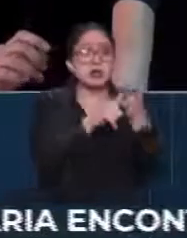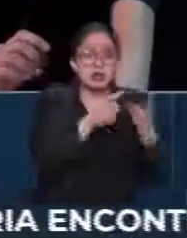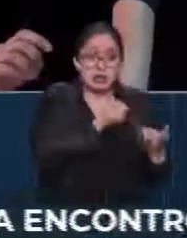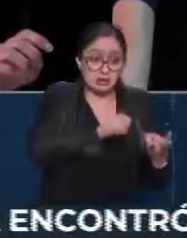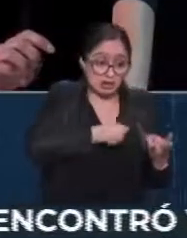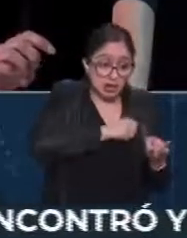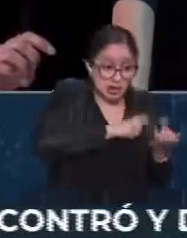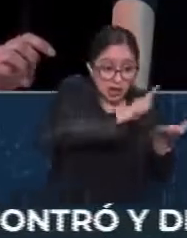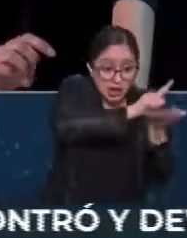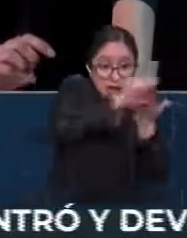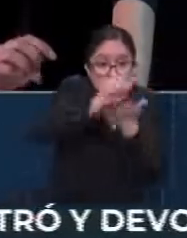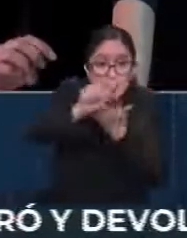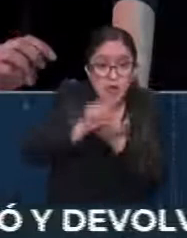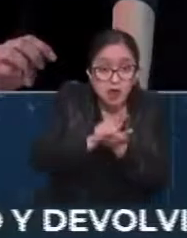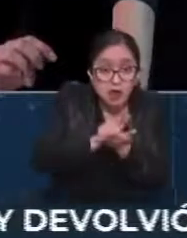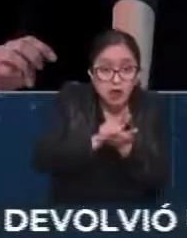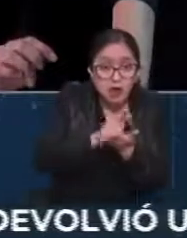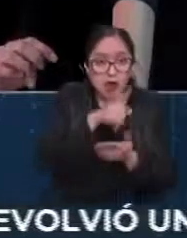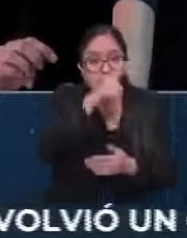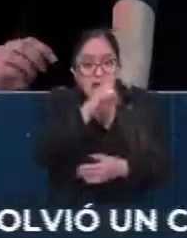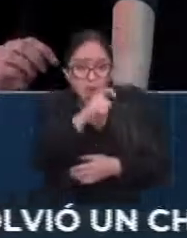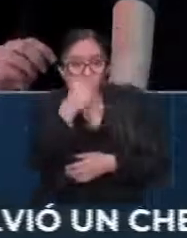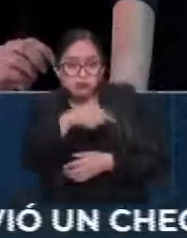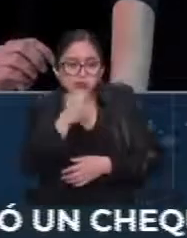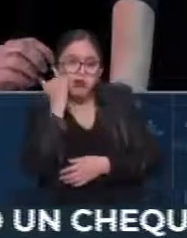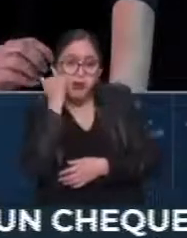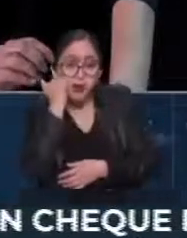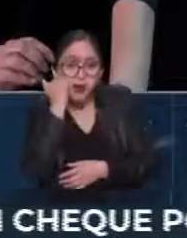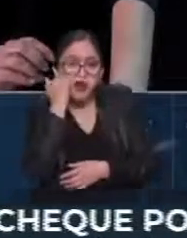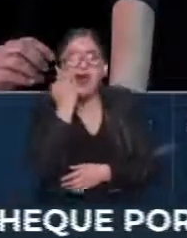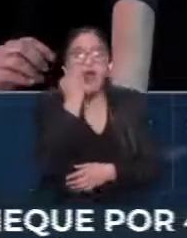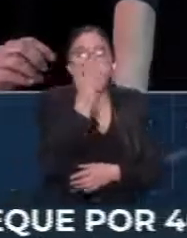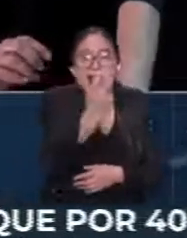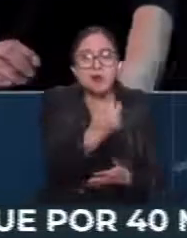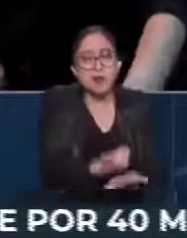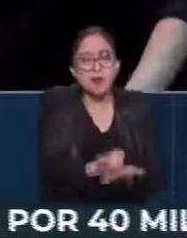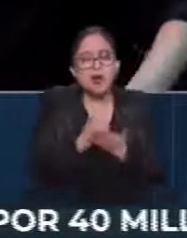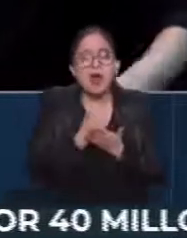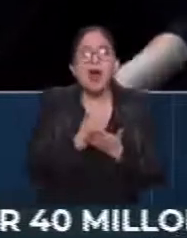condiciones que nos permitan entender que todos vamos a volver a las escuelas